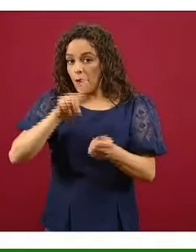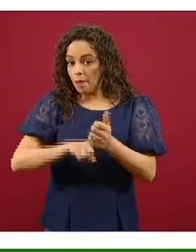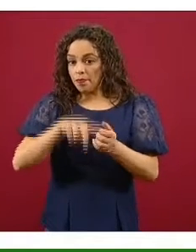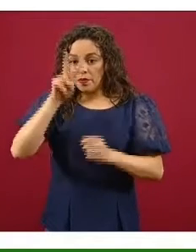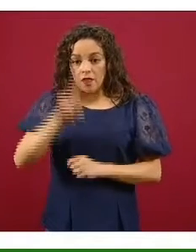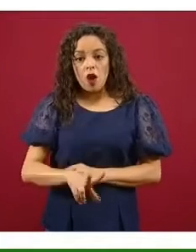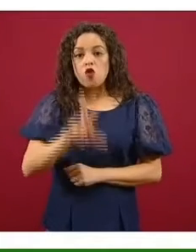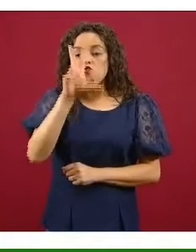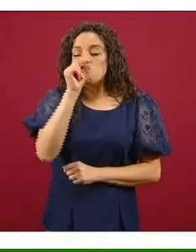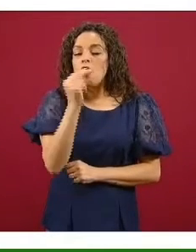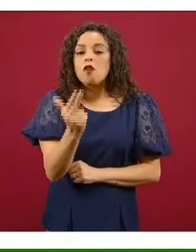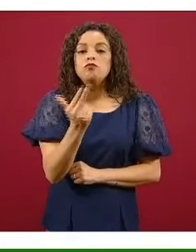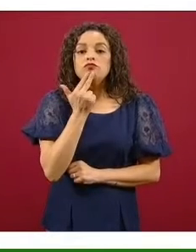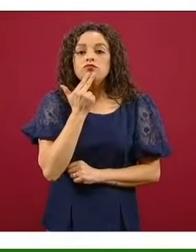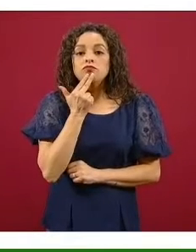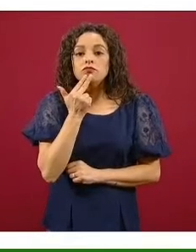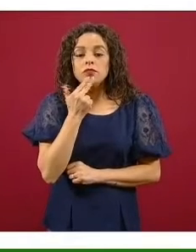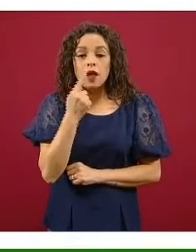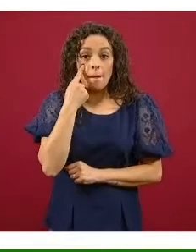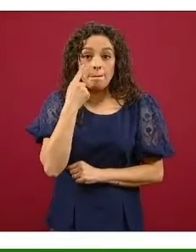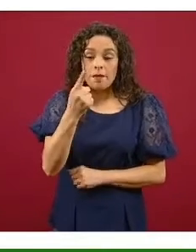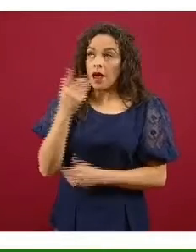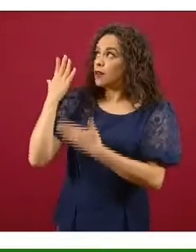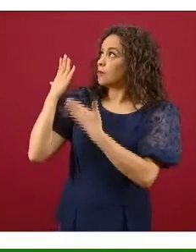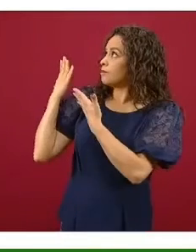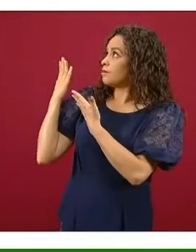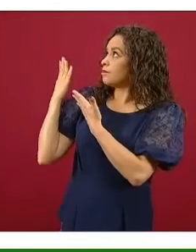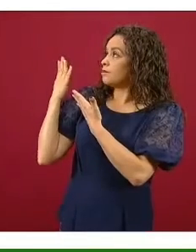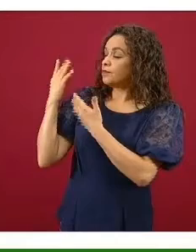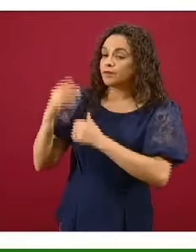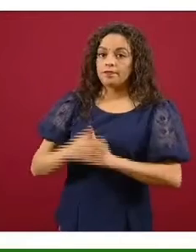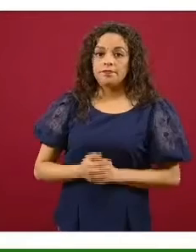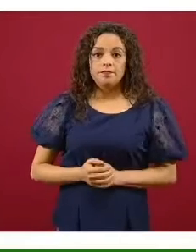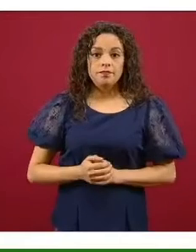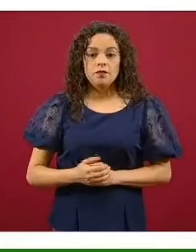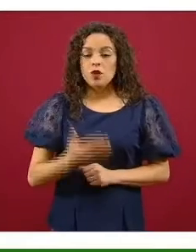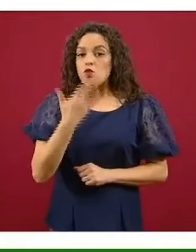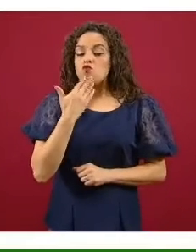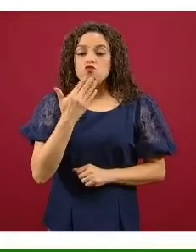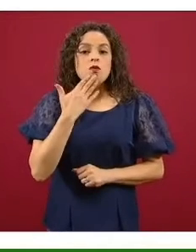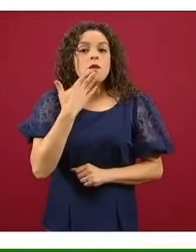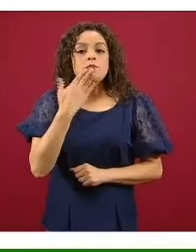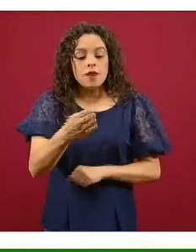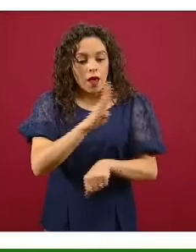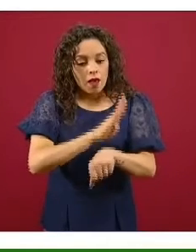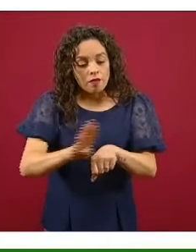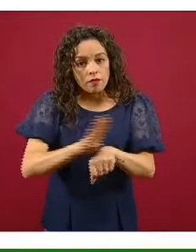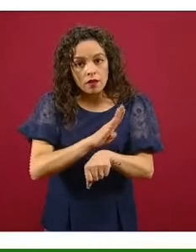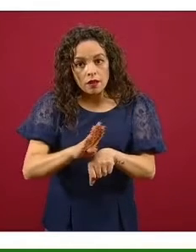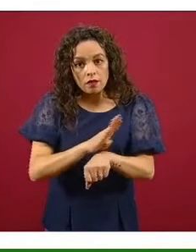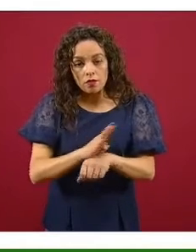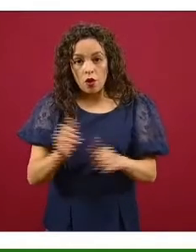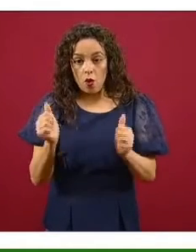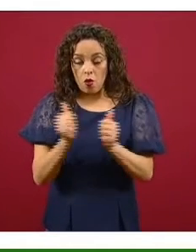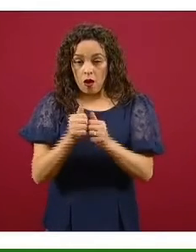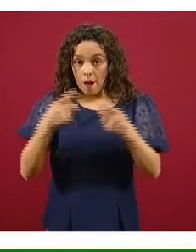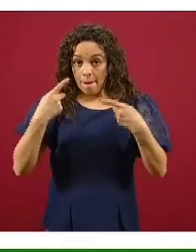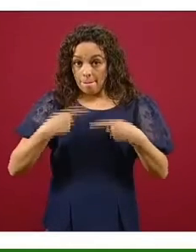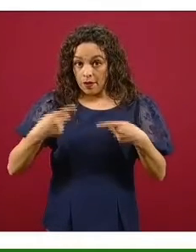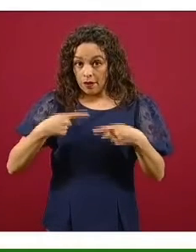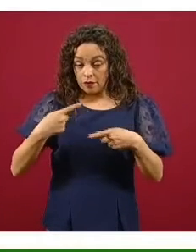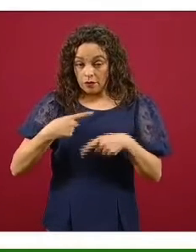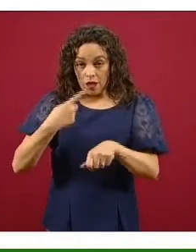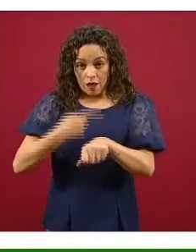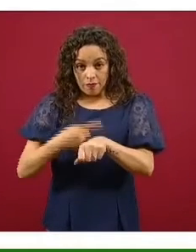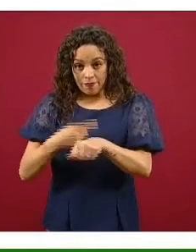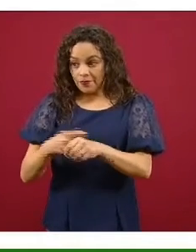existe evidencia de que tengan algún beneficio ni en pacientes ambulatorios, ni